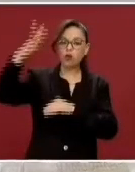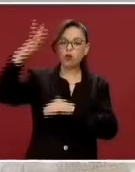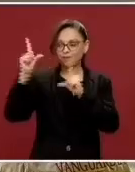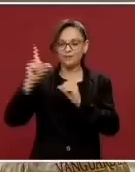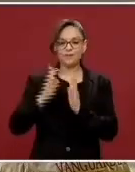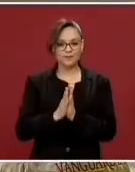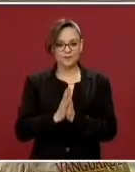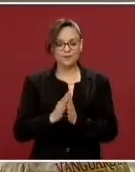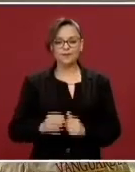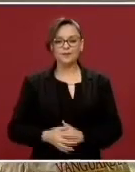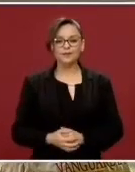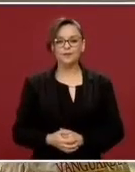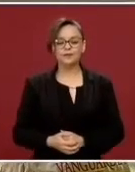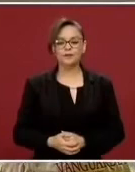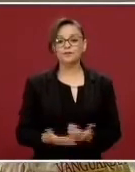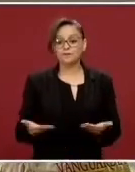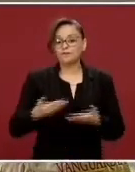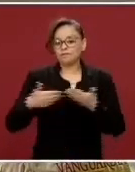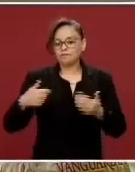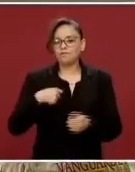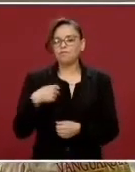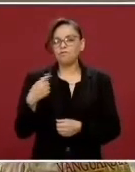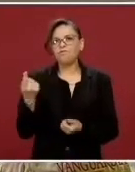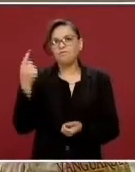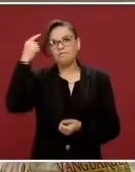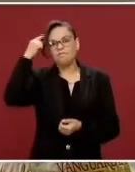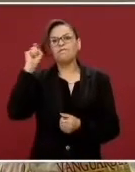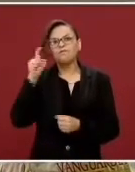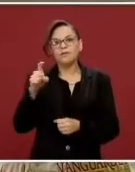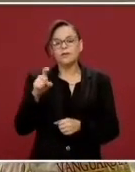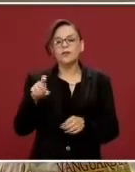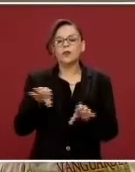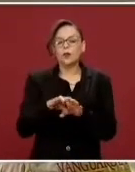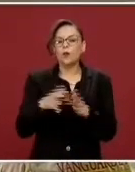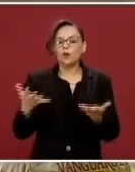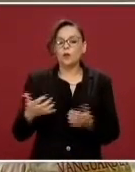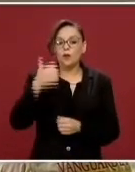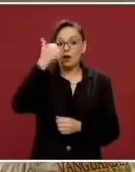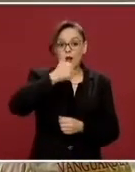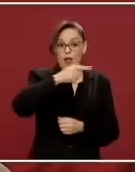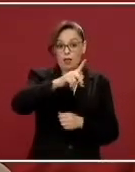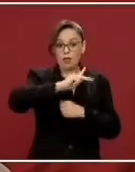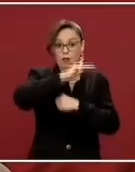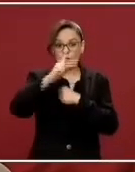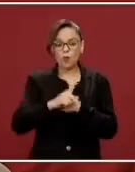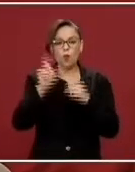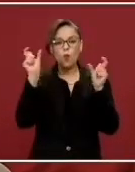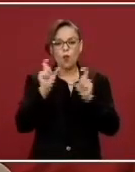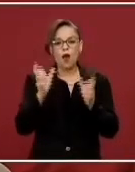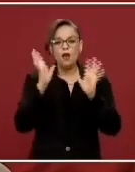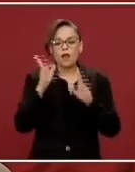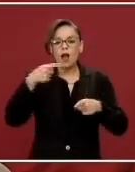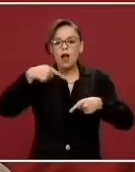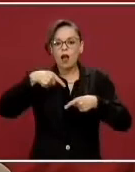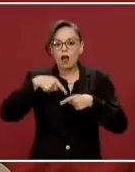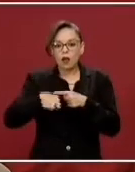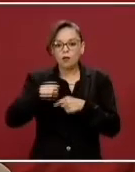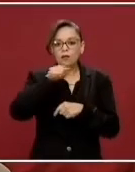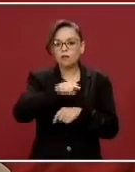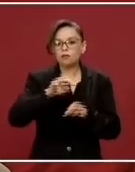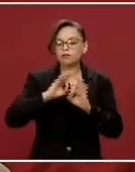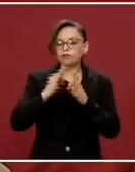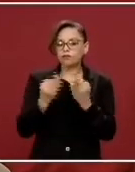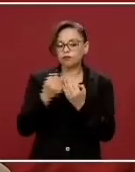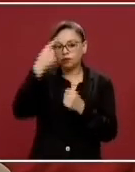La pregunta ahora es, ¿cuándo cada uno de esos países puso en práctica las medidas de mitigación